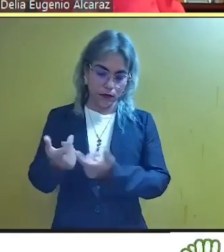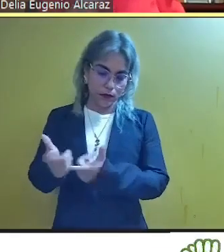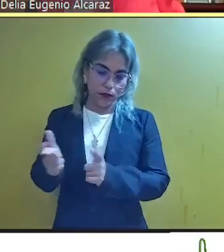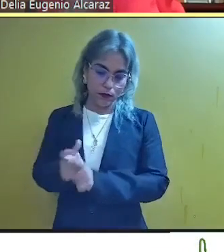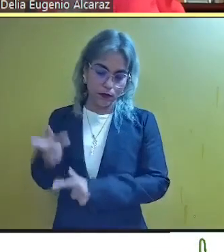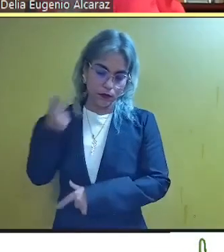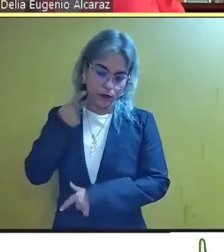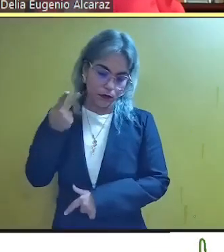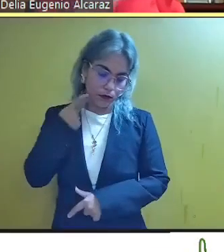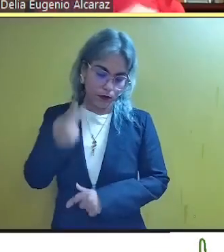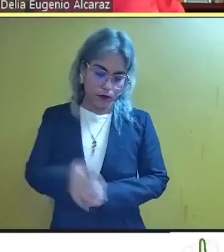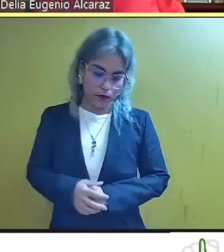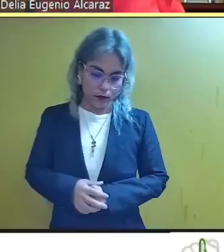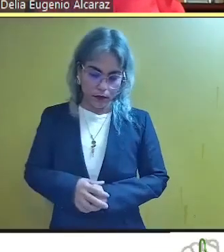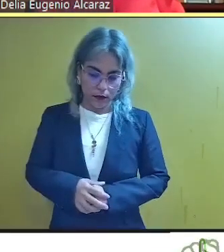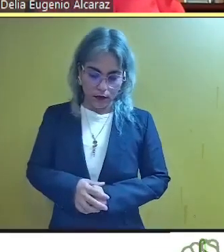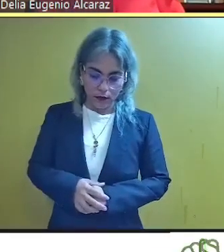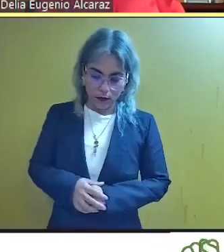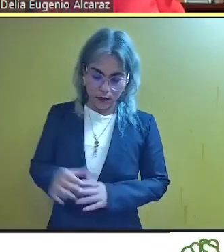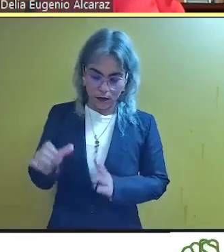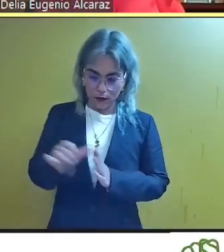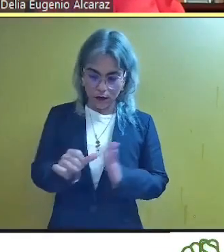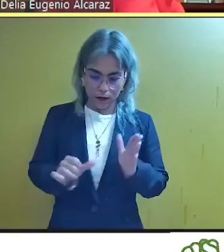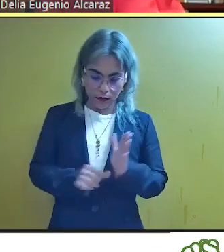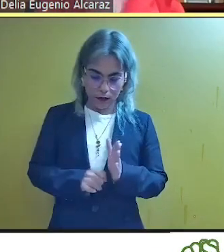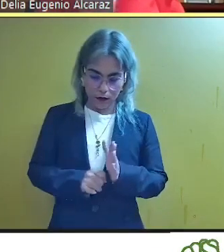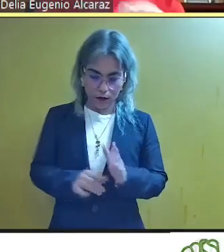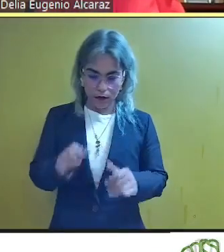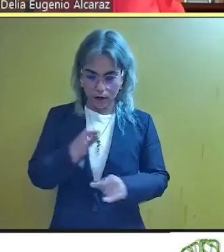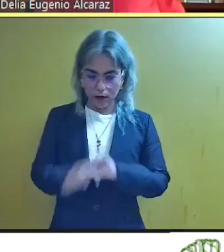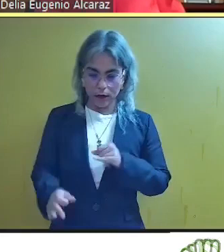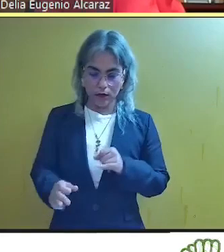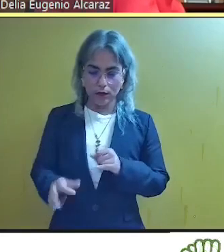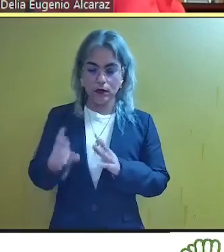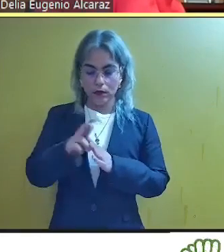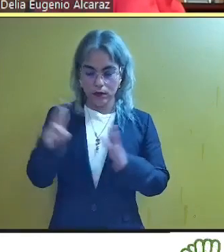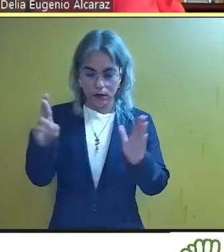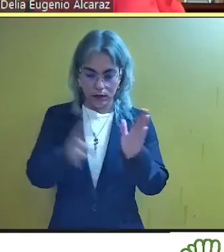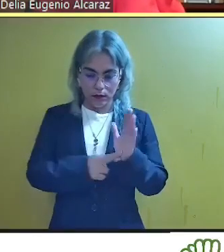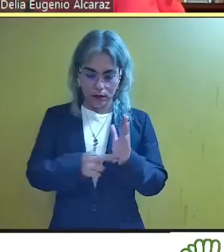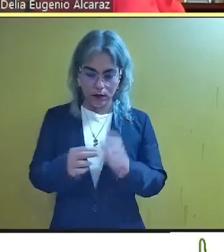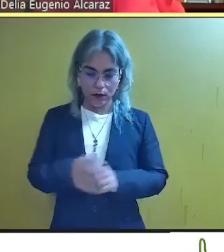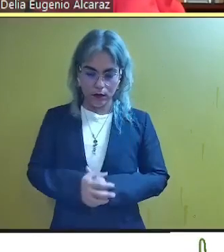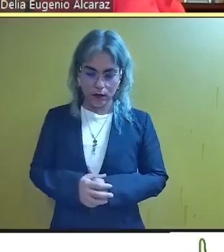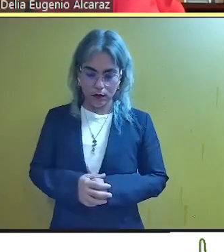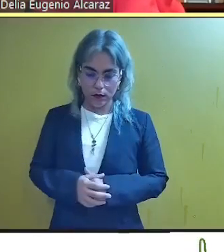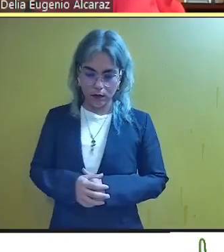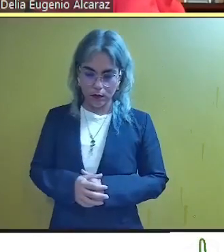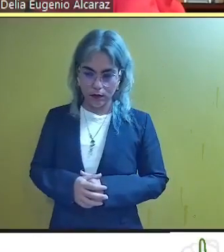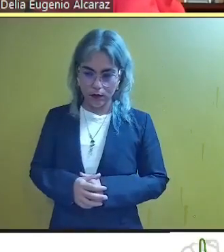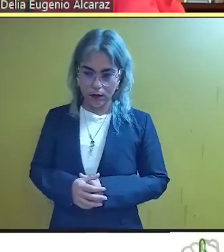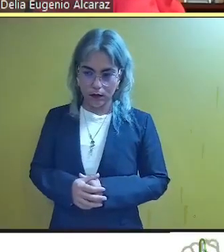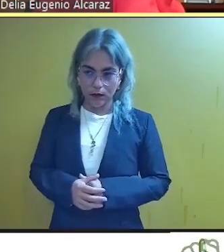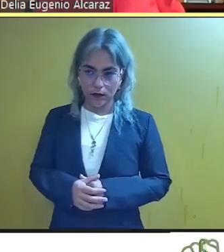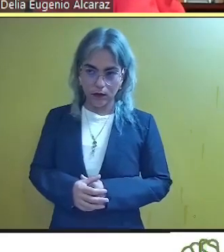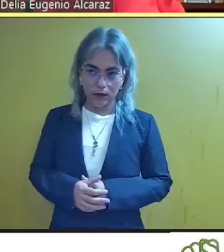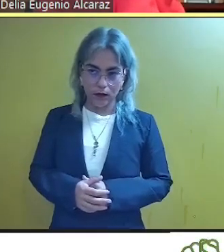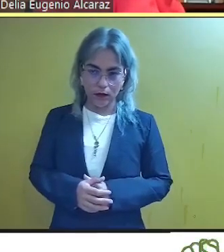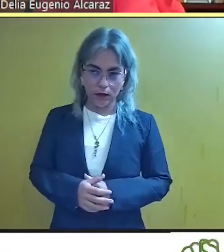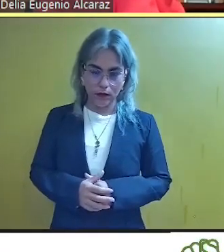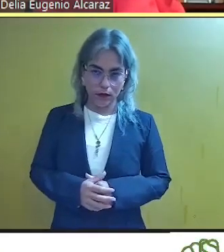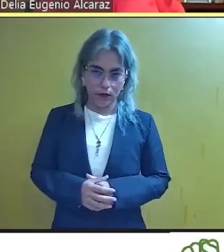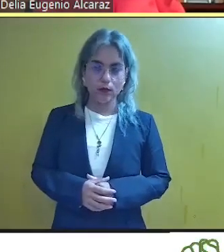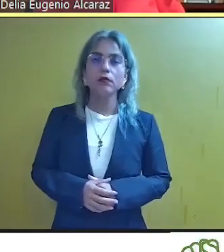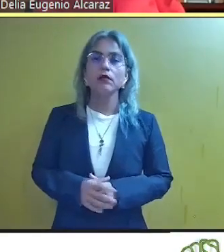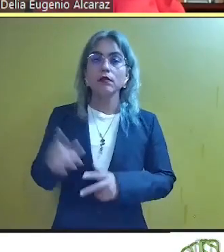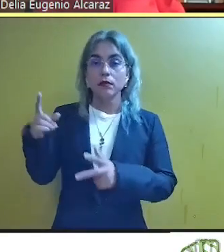y señala, artículo 18, último párrafo, reglamento. La Tesorería Nacional